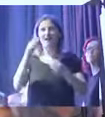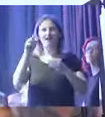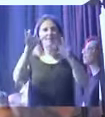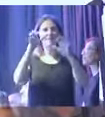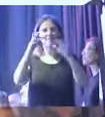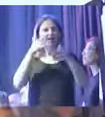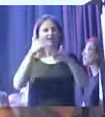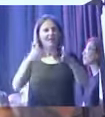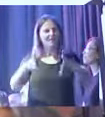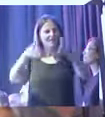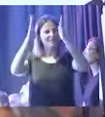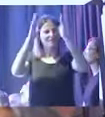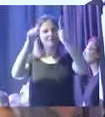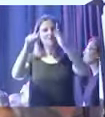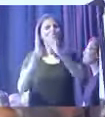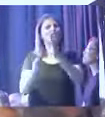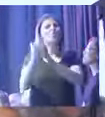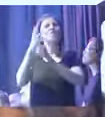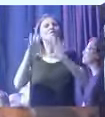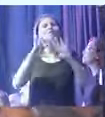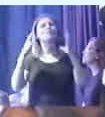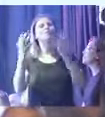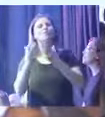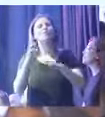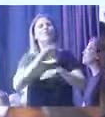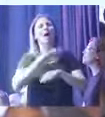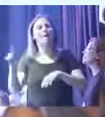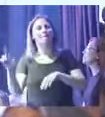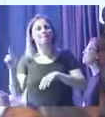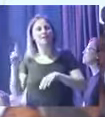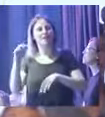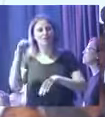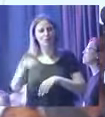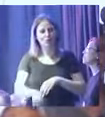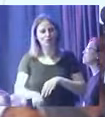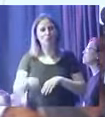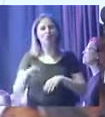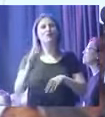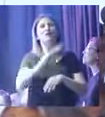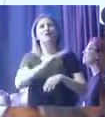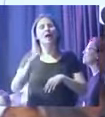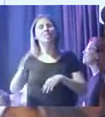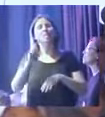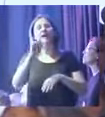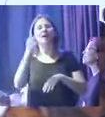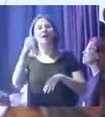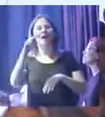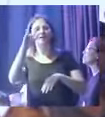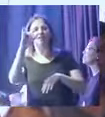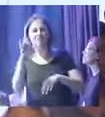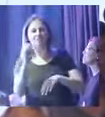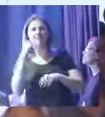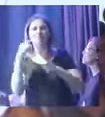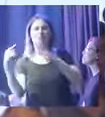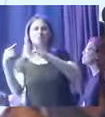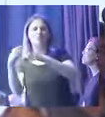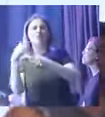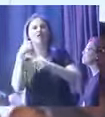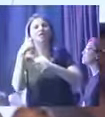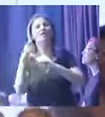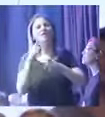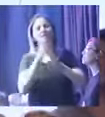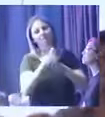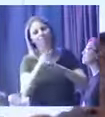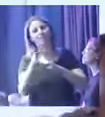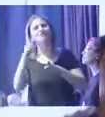edificio Nuevo Mundo de la Rambla Sur, de la Rambla Gandhi, desde la Punta Sur, la familia que vive más al